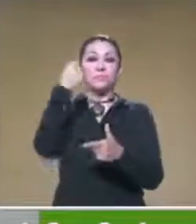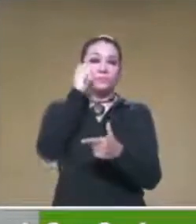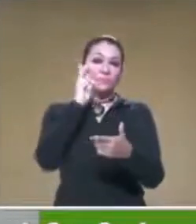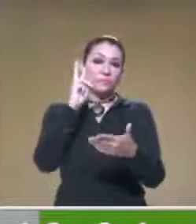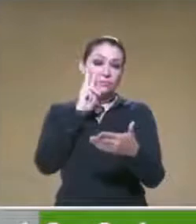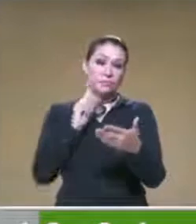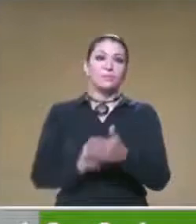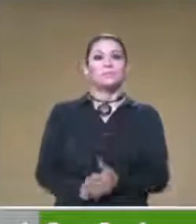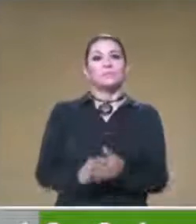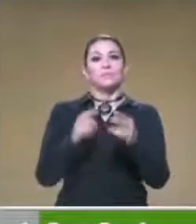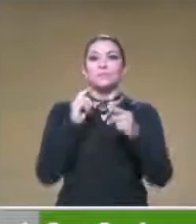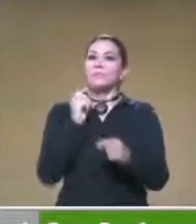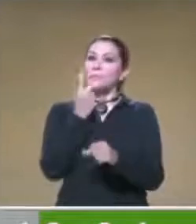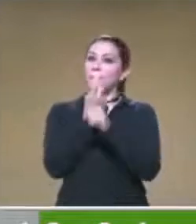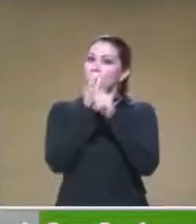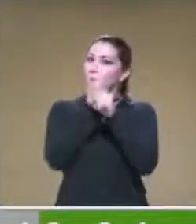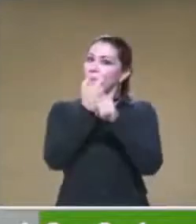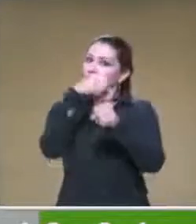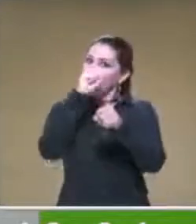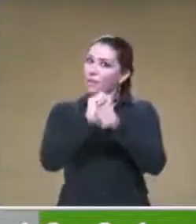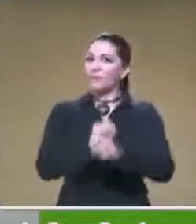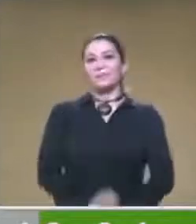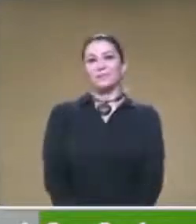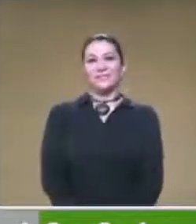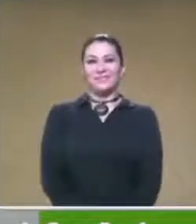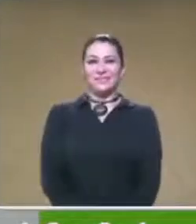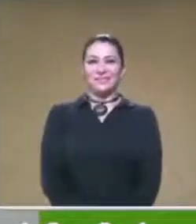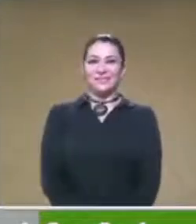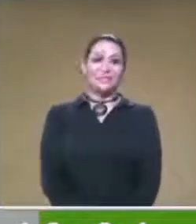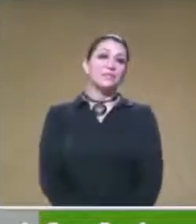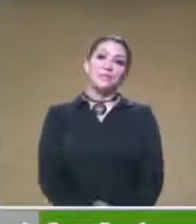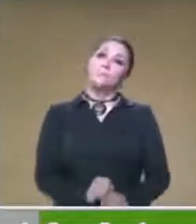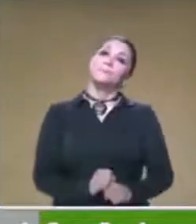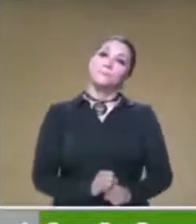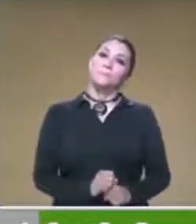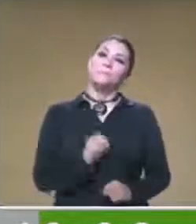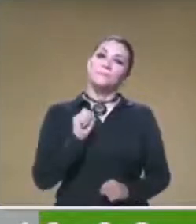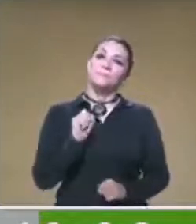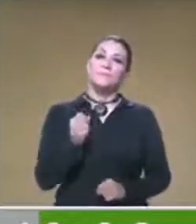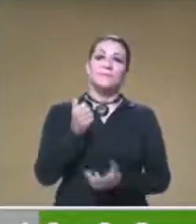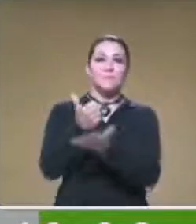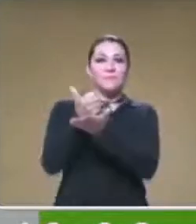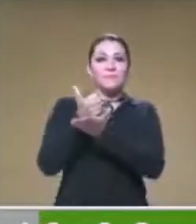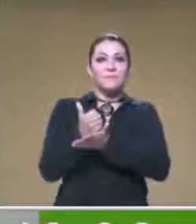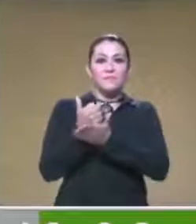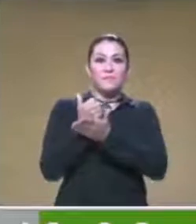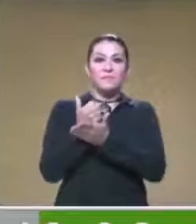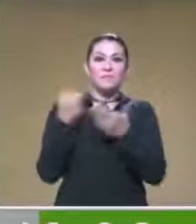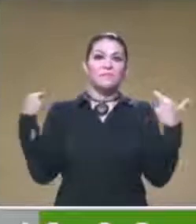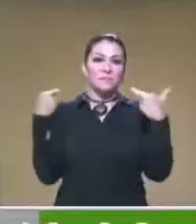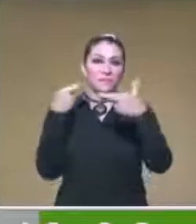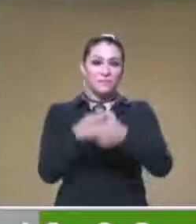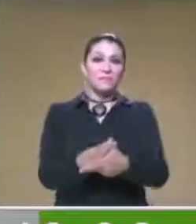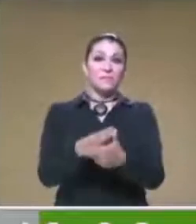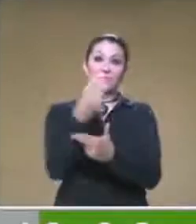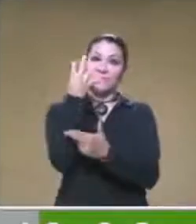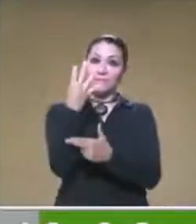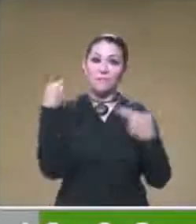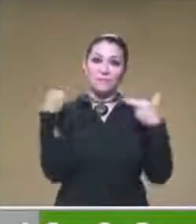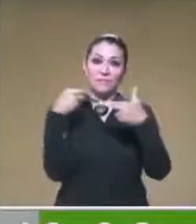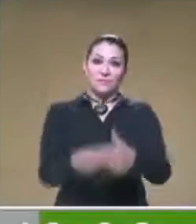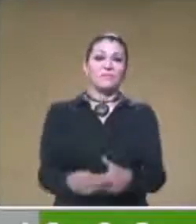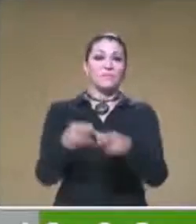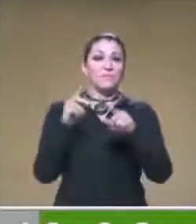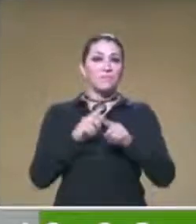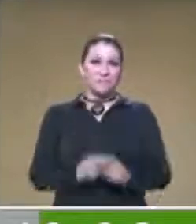con el repaso de primero de secundaria. Y para eso tendremos la participación de 4 maestros maravillosos que nos dan su